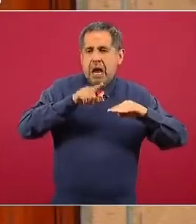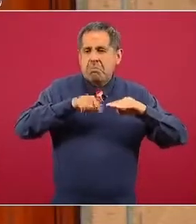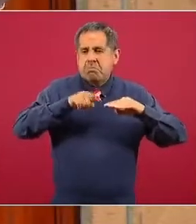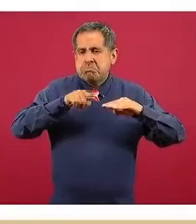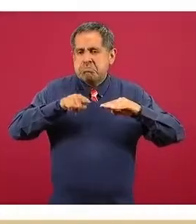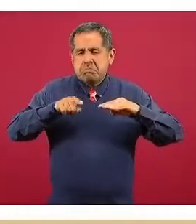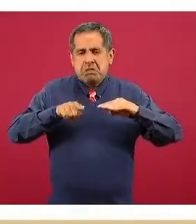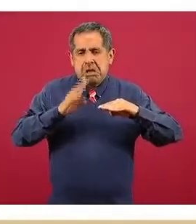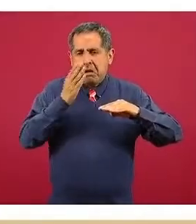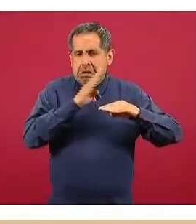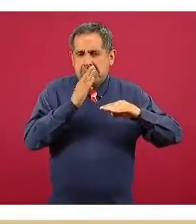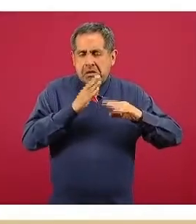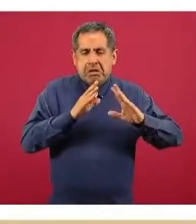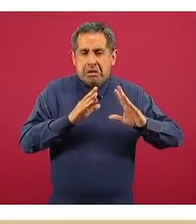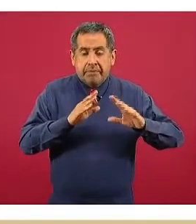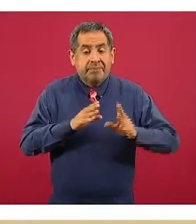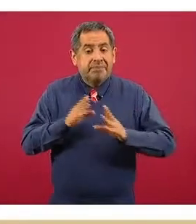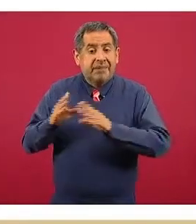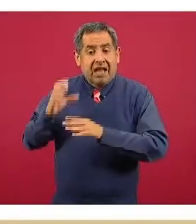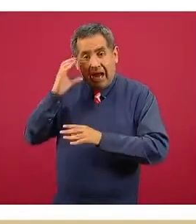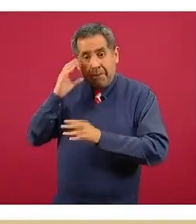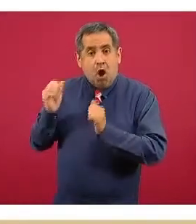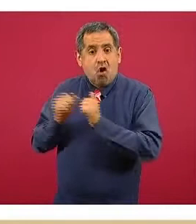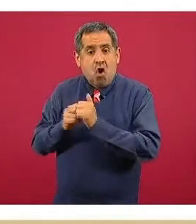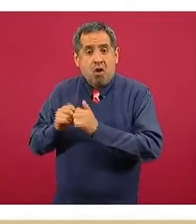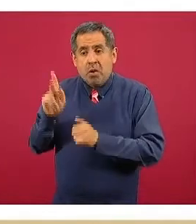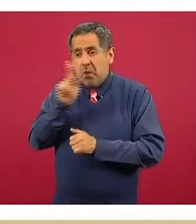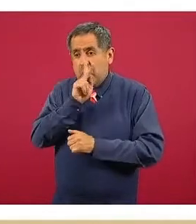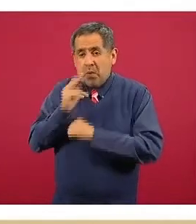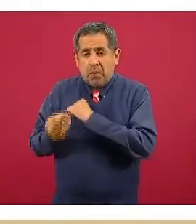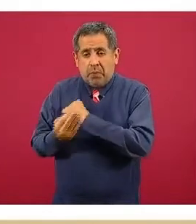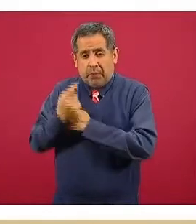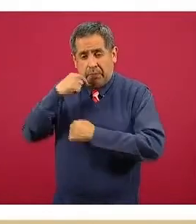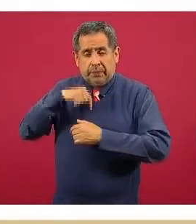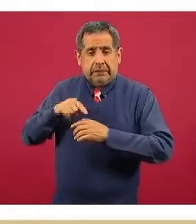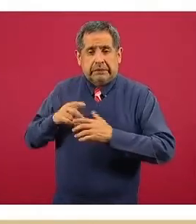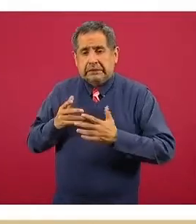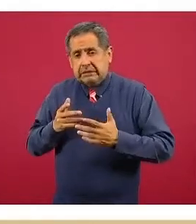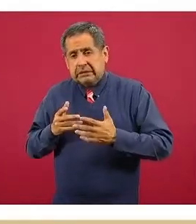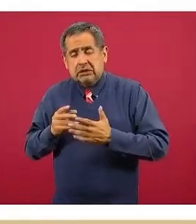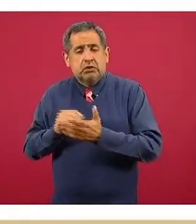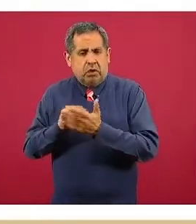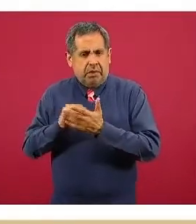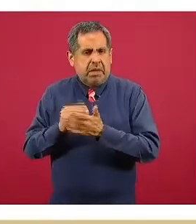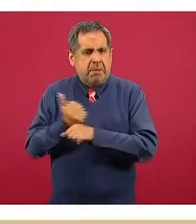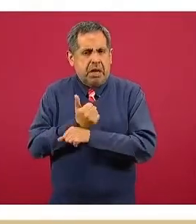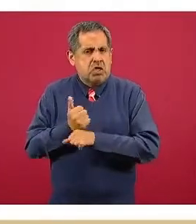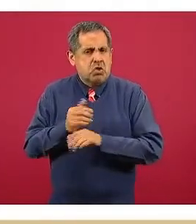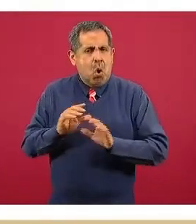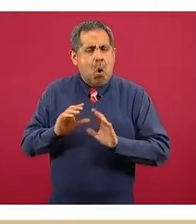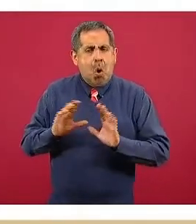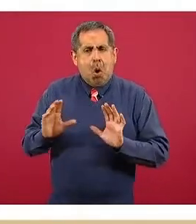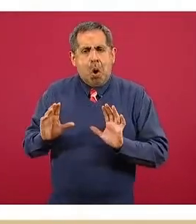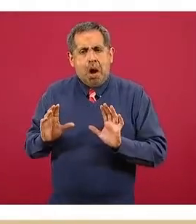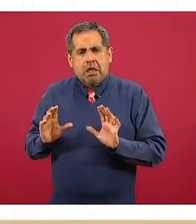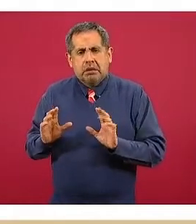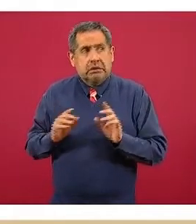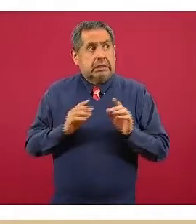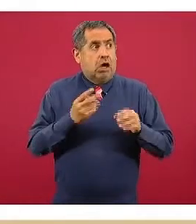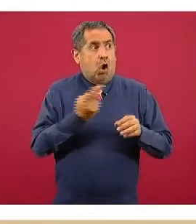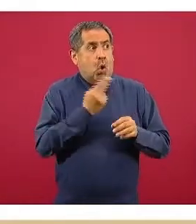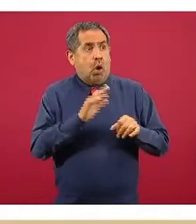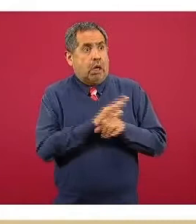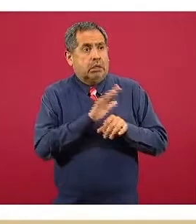hace un buen tiempo. Y en el caso de las camas con ventilador, todavía en un nivel amarillo que no requeriría